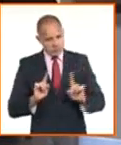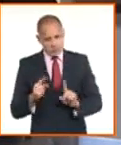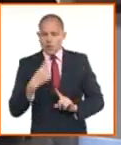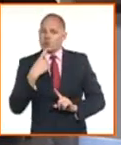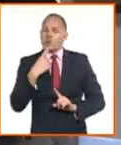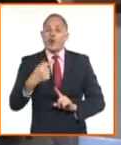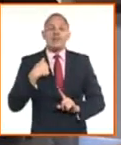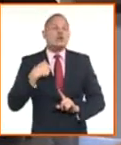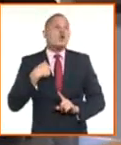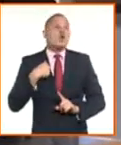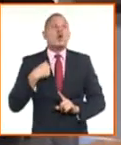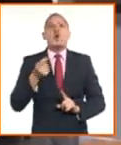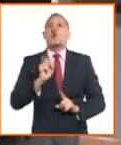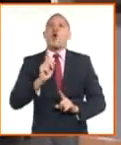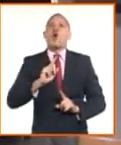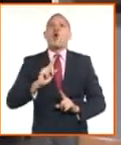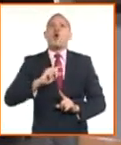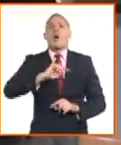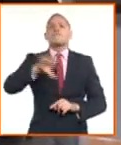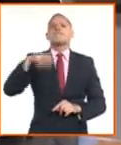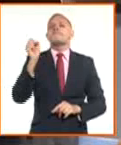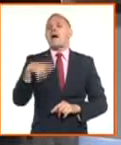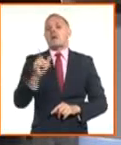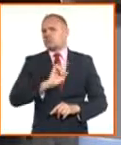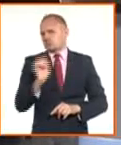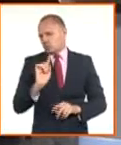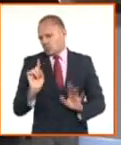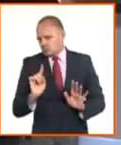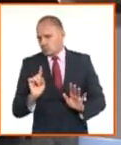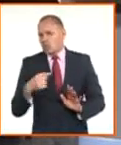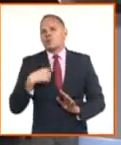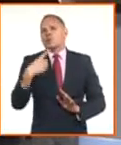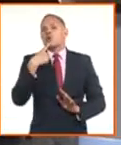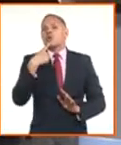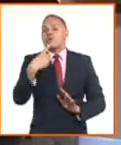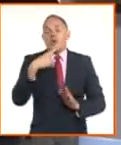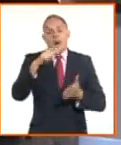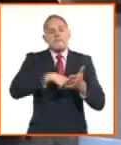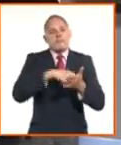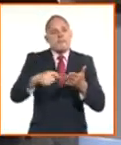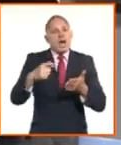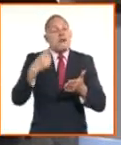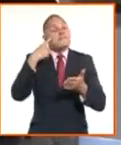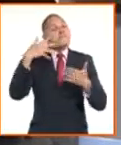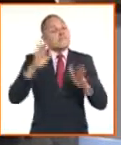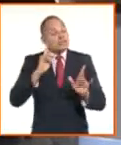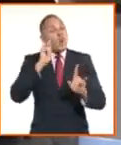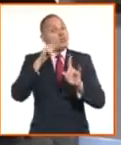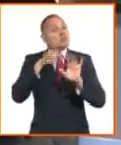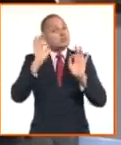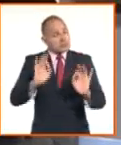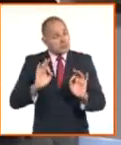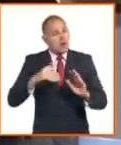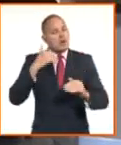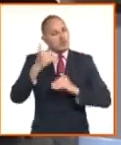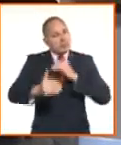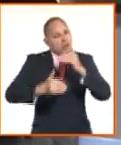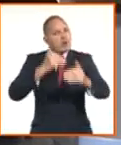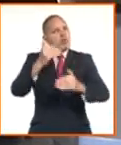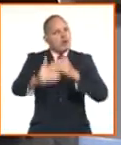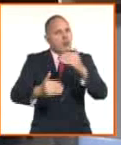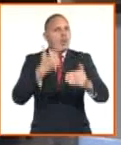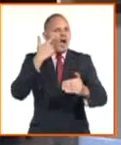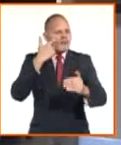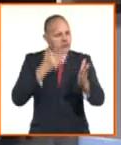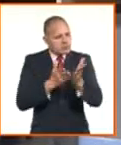nos falta, no de diseño, sino de implementación práctica. Y estos pasos que estamos dando van avanzando en esa dirección y